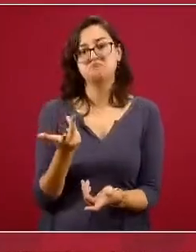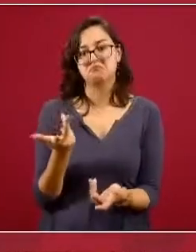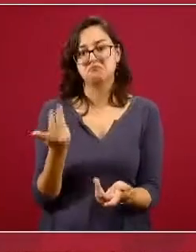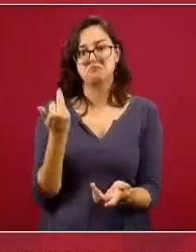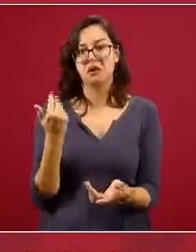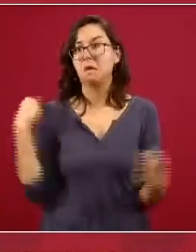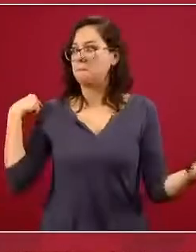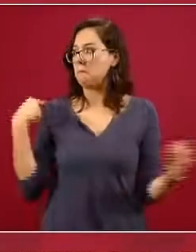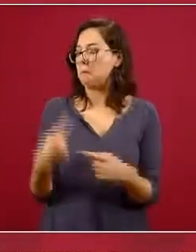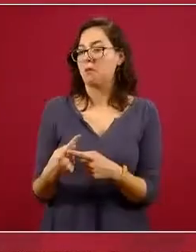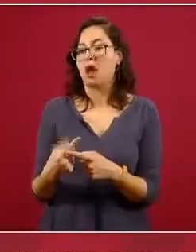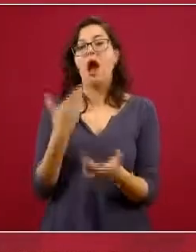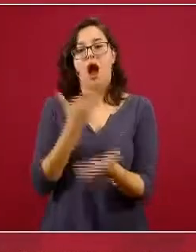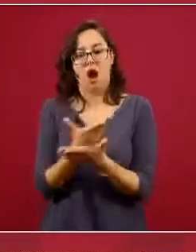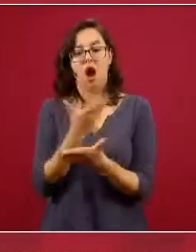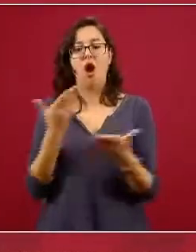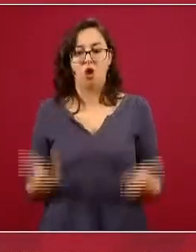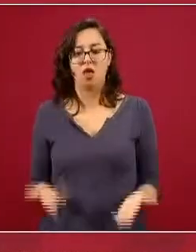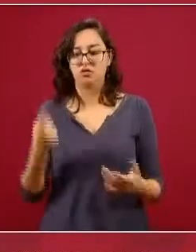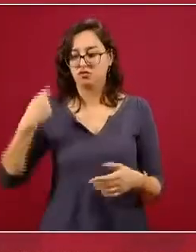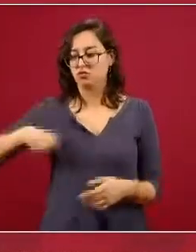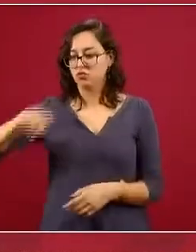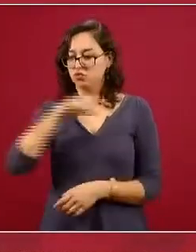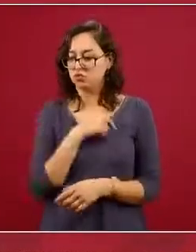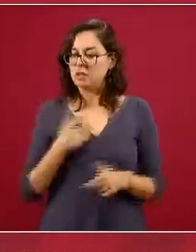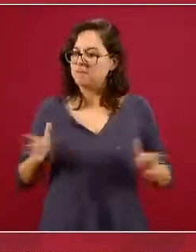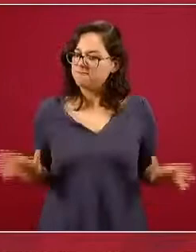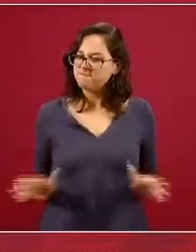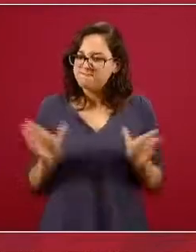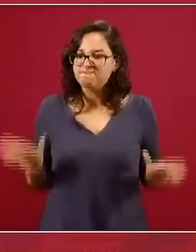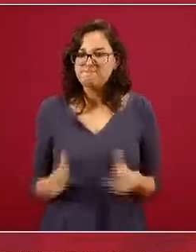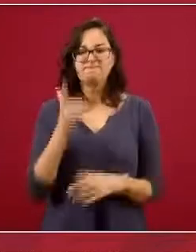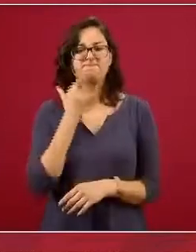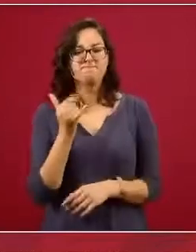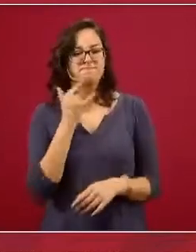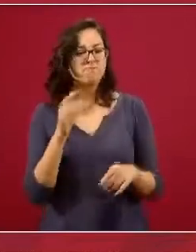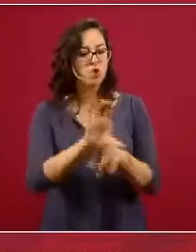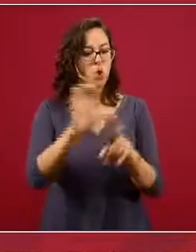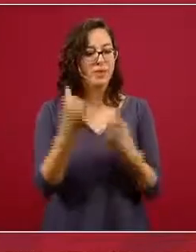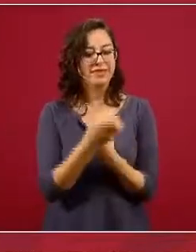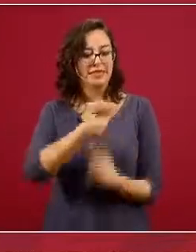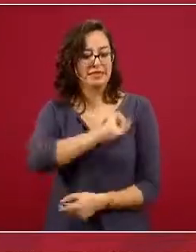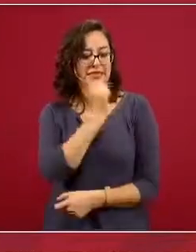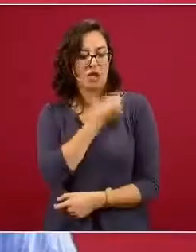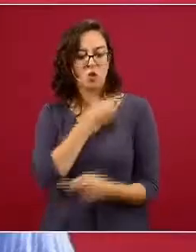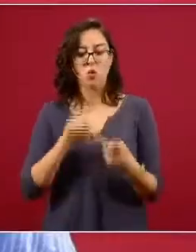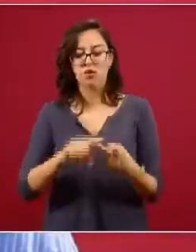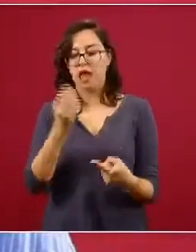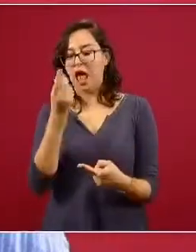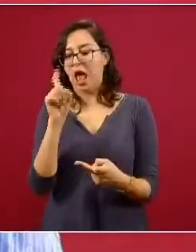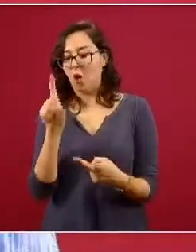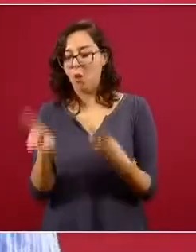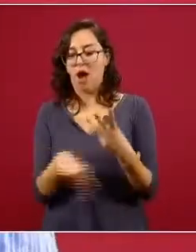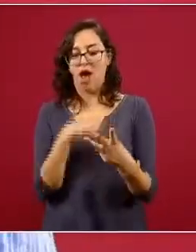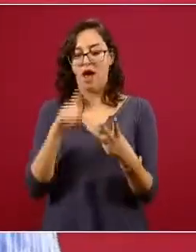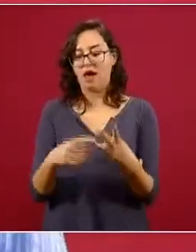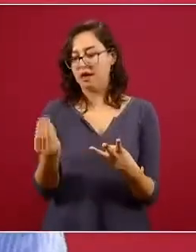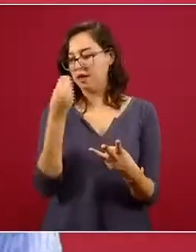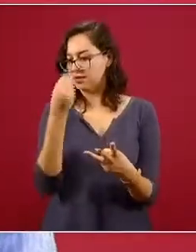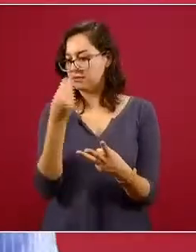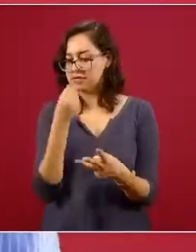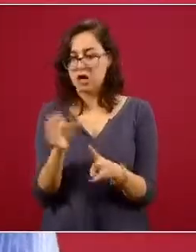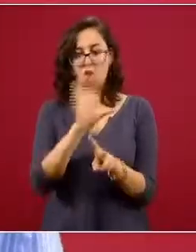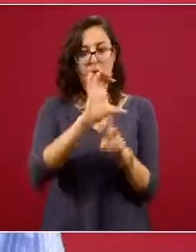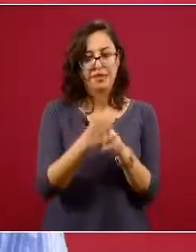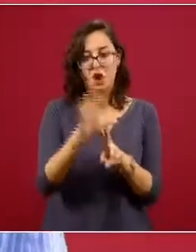estamos promoviendo el establecimiento de comités comunitarios de salud, agua y alimentación,